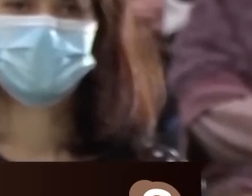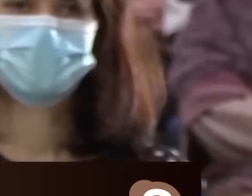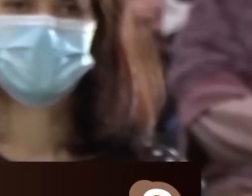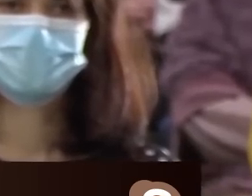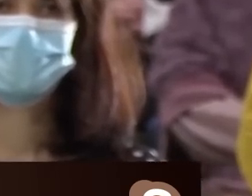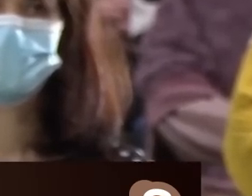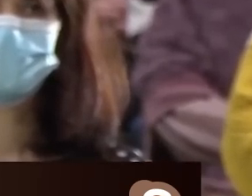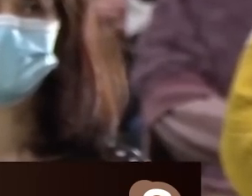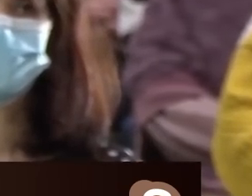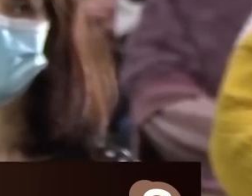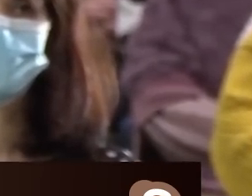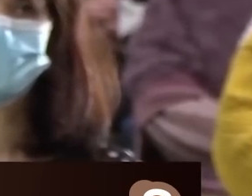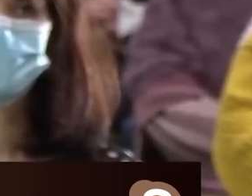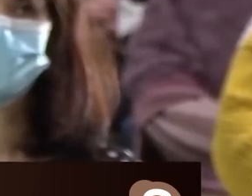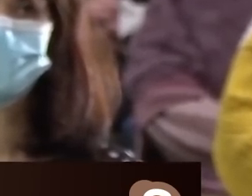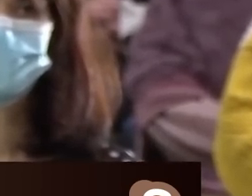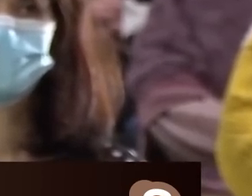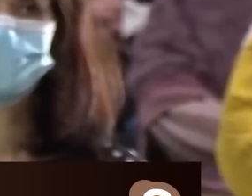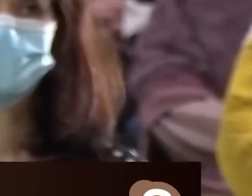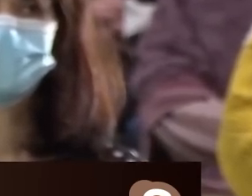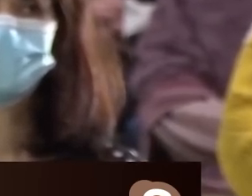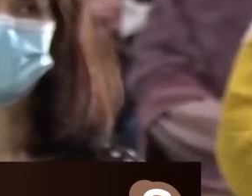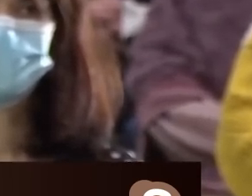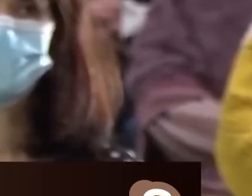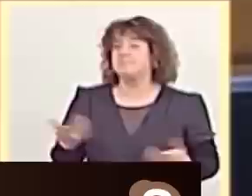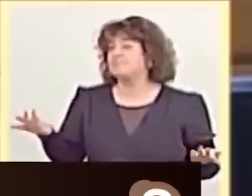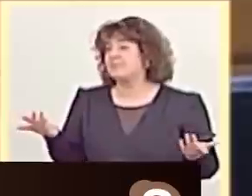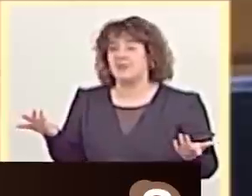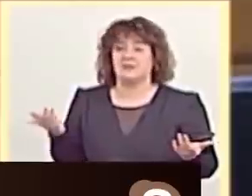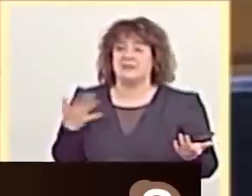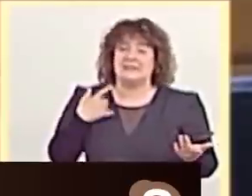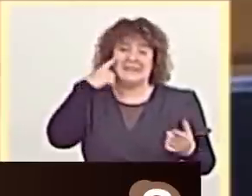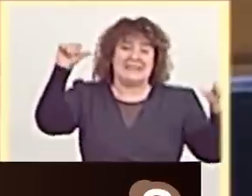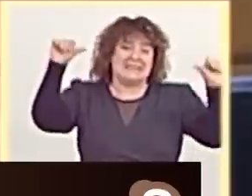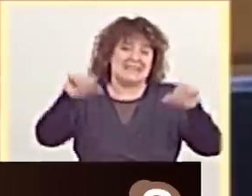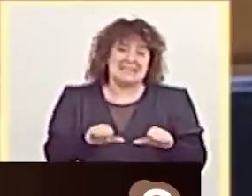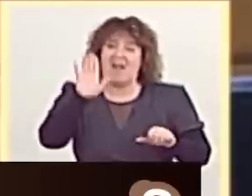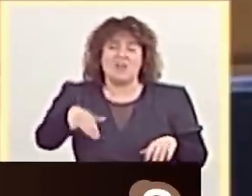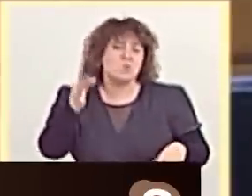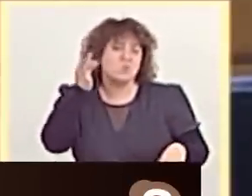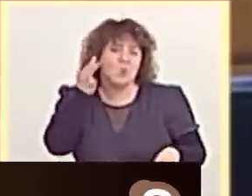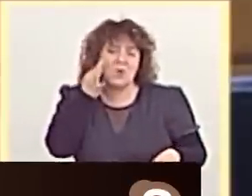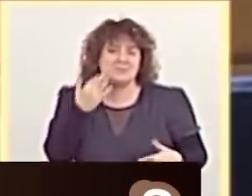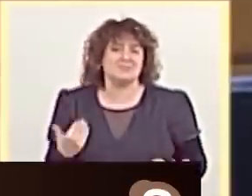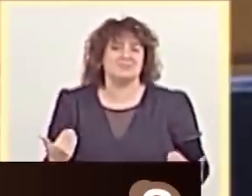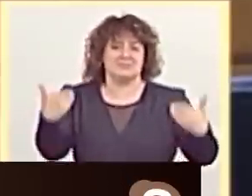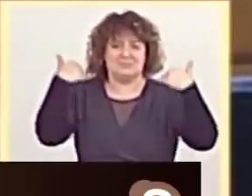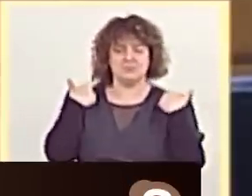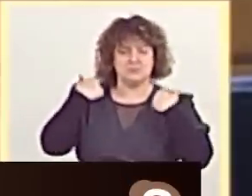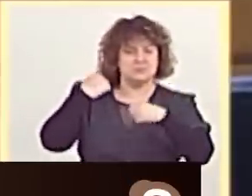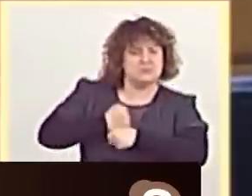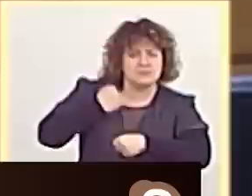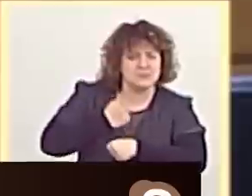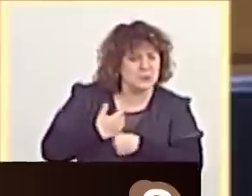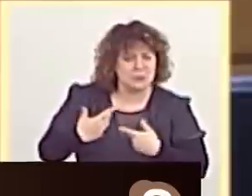puede ser apología de un delito tan grave como el de abuso sexual a menores, es algo totalmente premeditado y lo que quieren, al final,